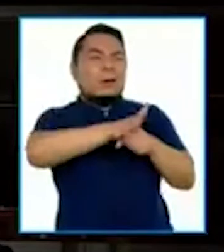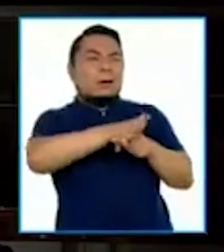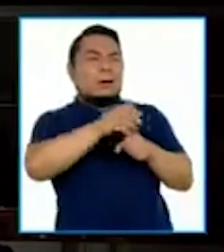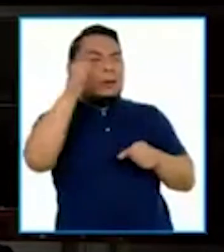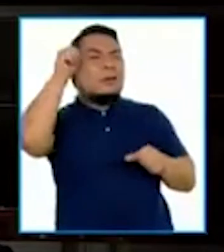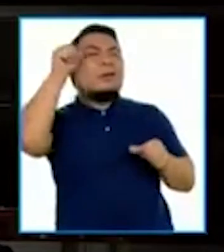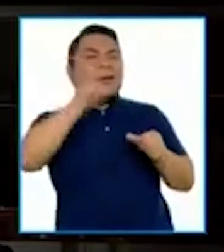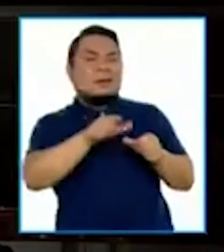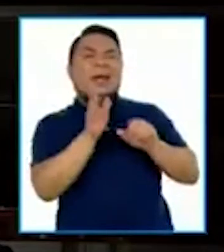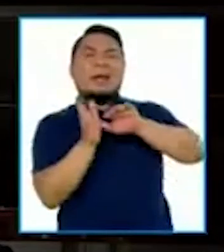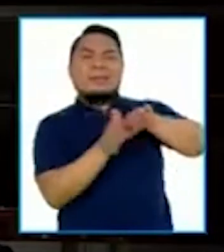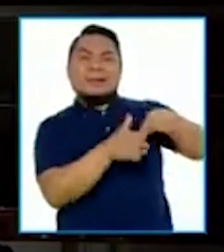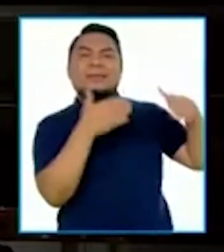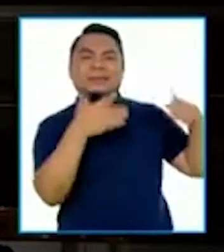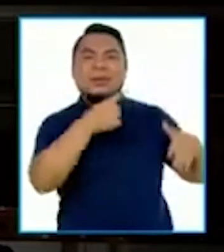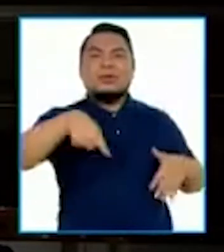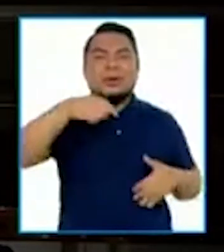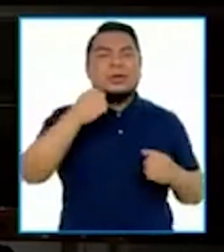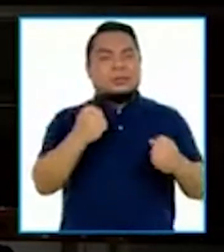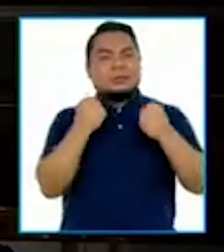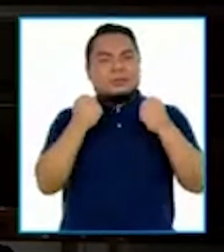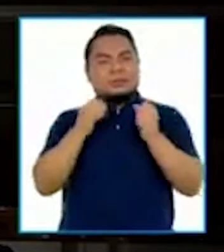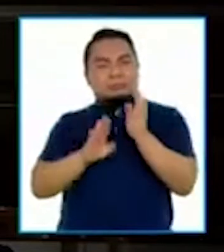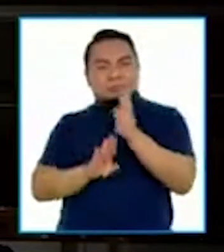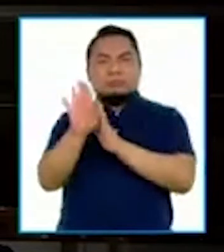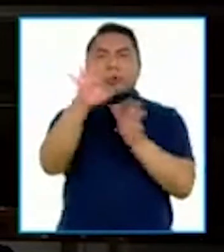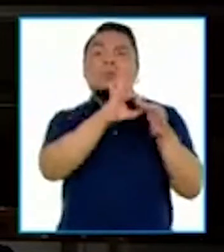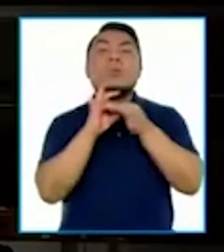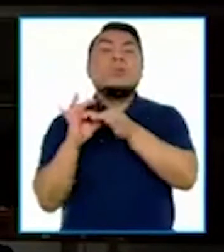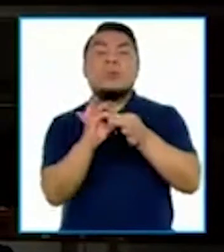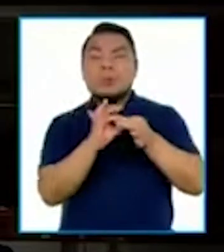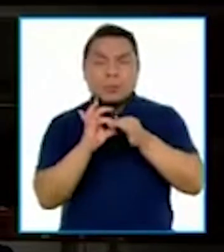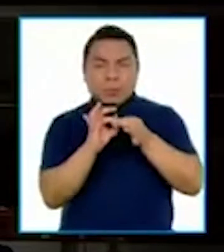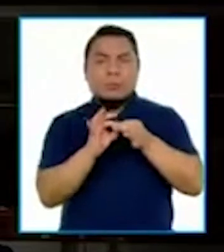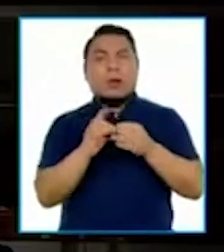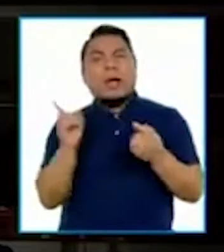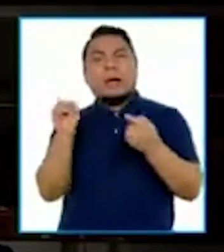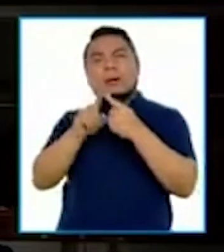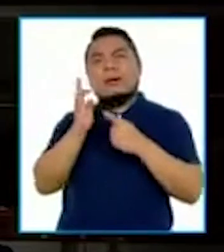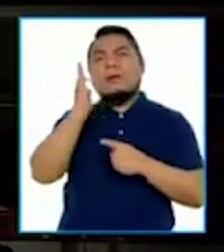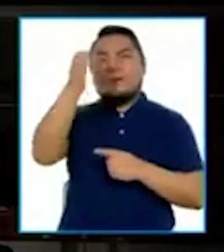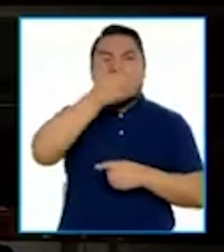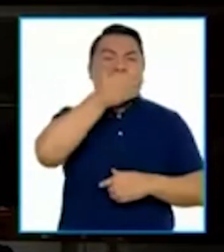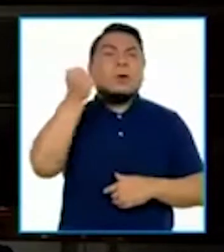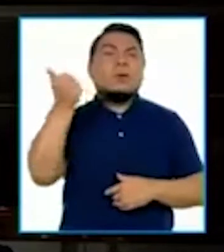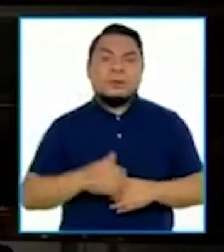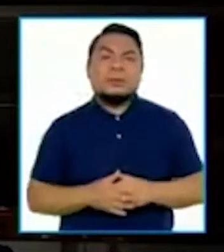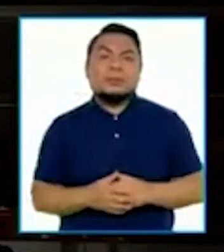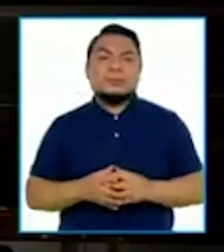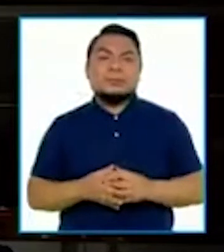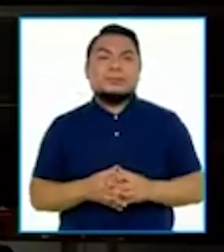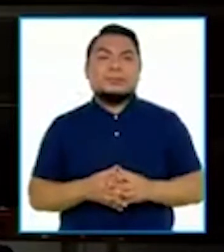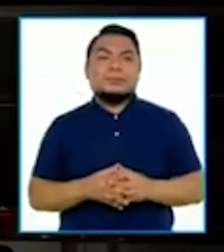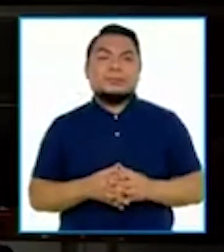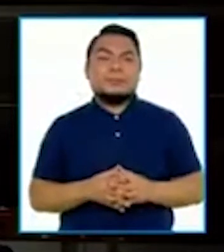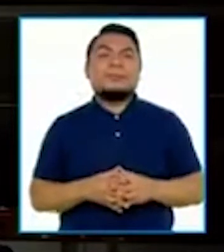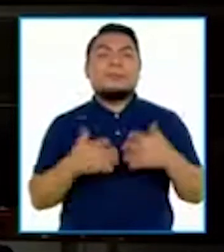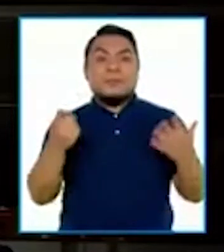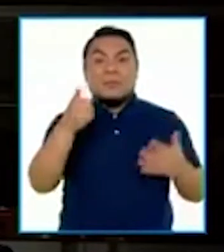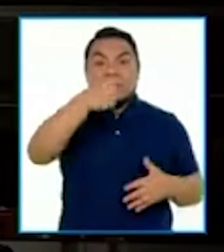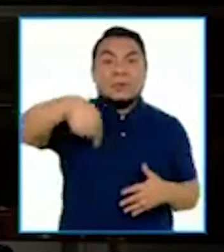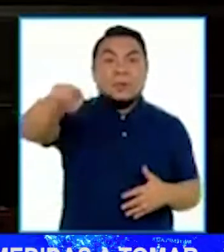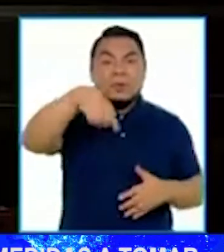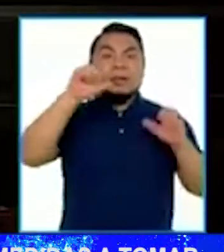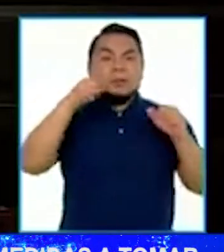nos reafirmará en nuestro propósito de caminar juntos hacia un futuro mejor. Así